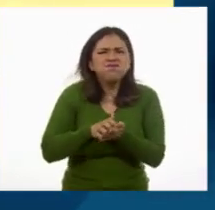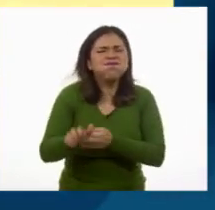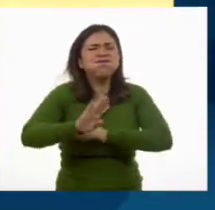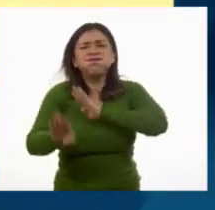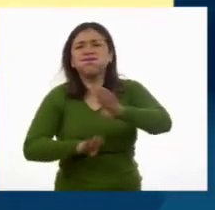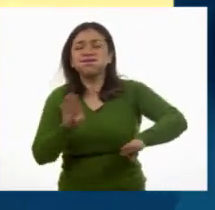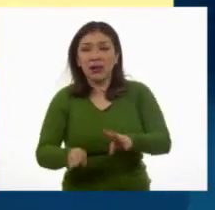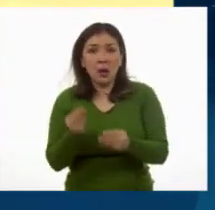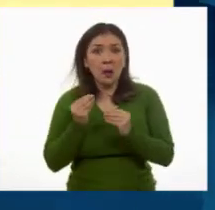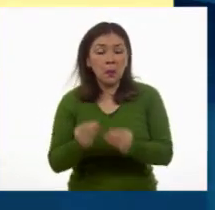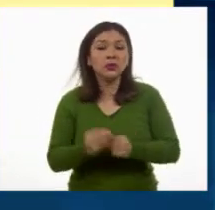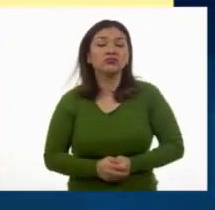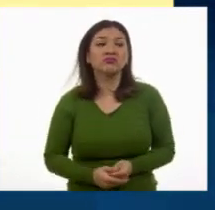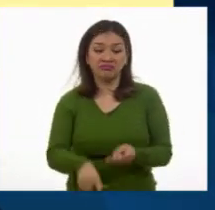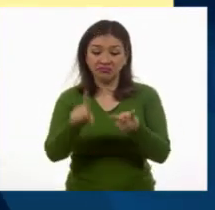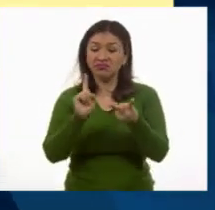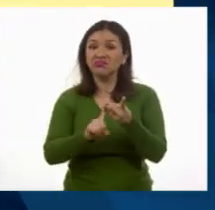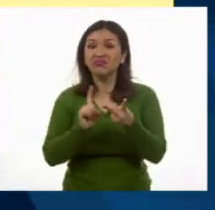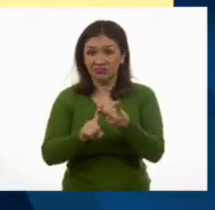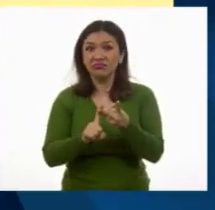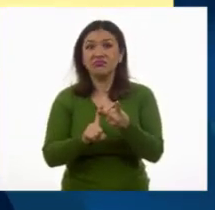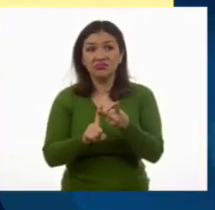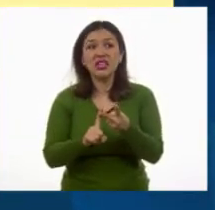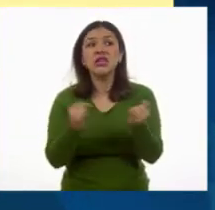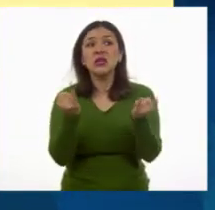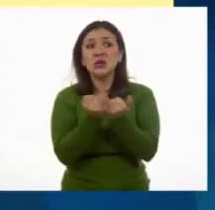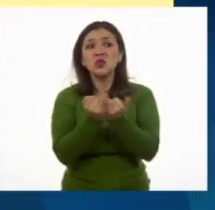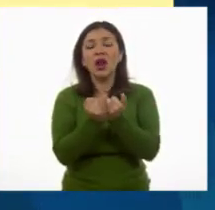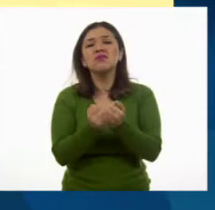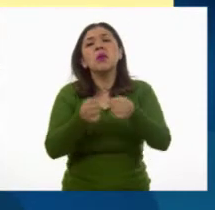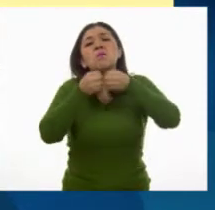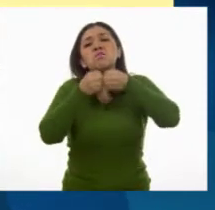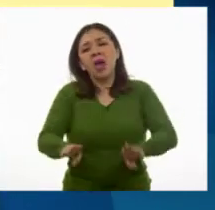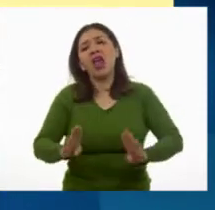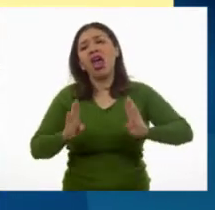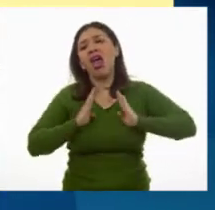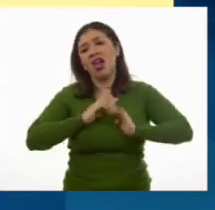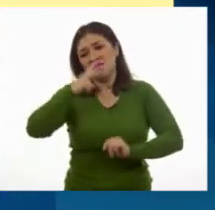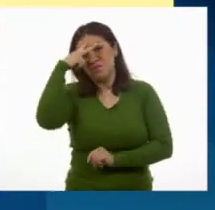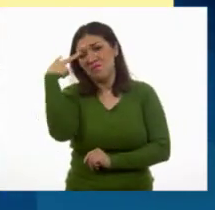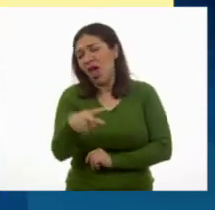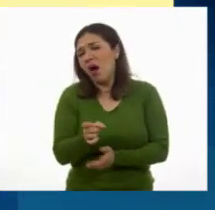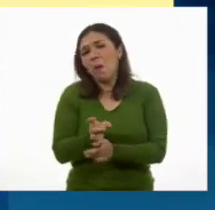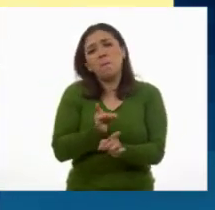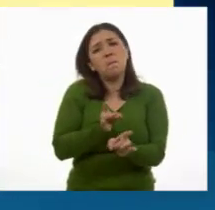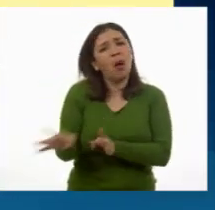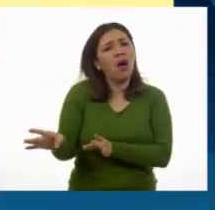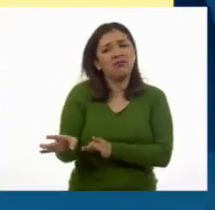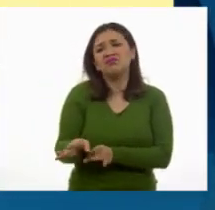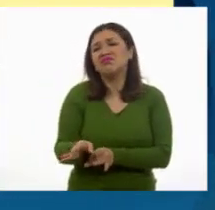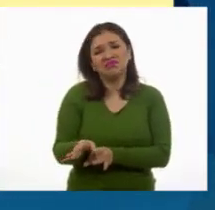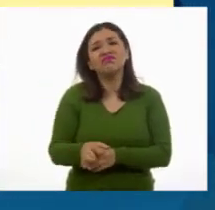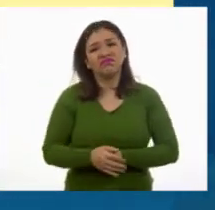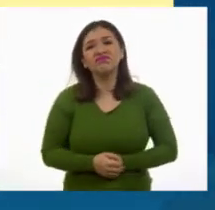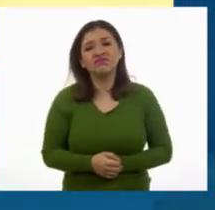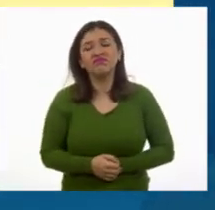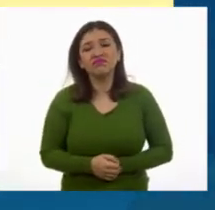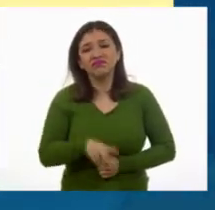guerra. Además, otra consecuencia obvia sería la derrota de nuestro ejército.